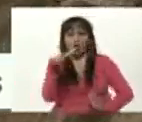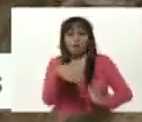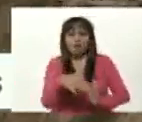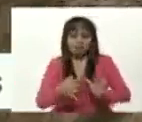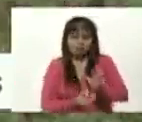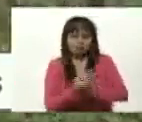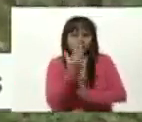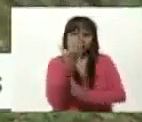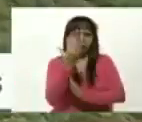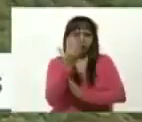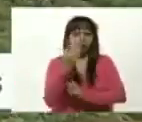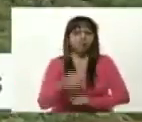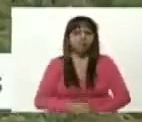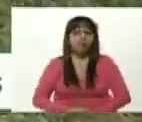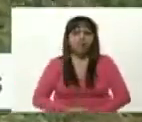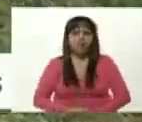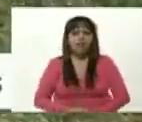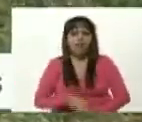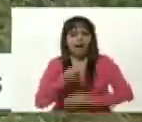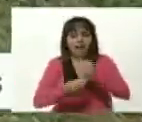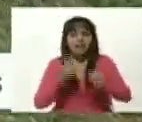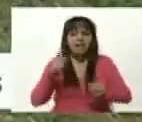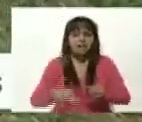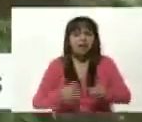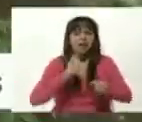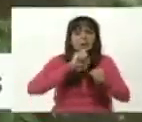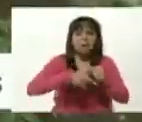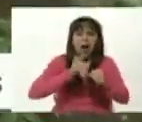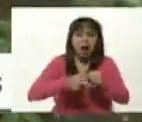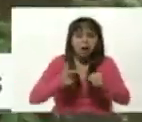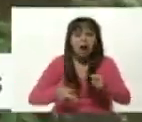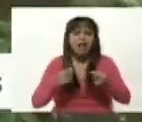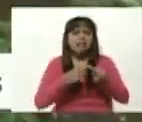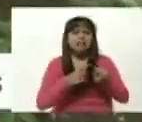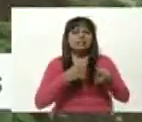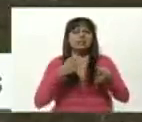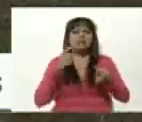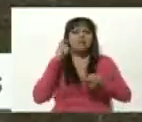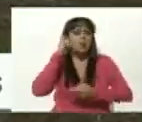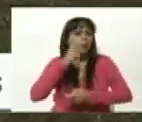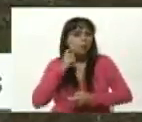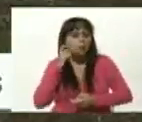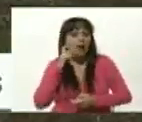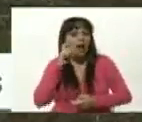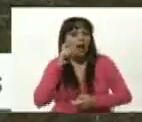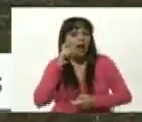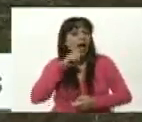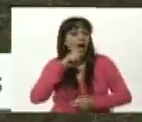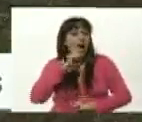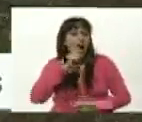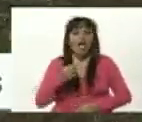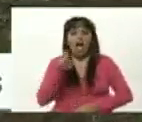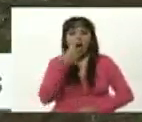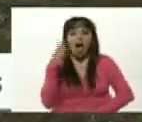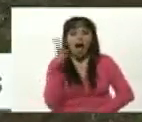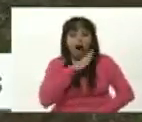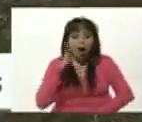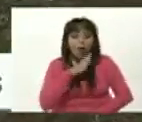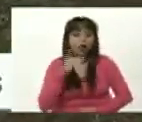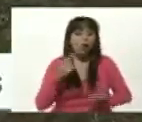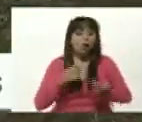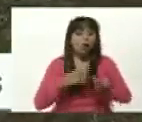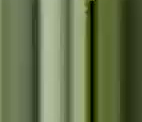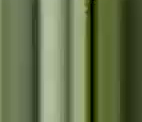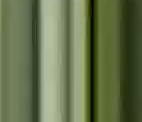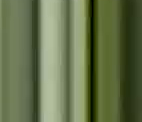tierras producen papa, cebollín, cilantro, tomate, ajo para coliflor, pimentón